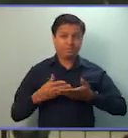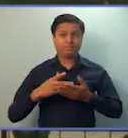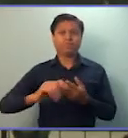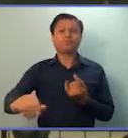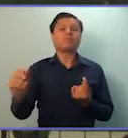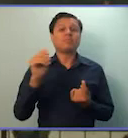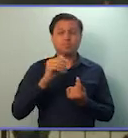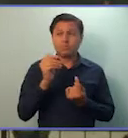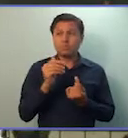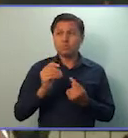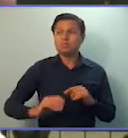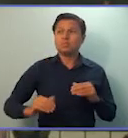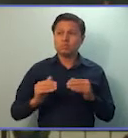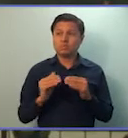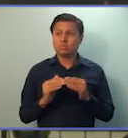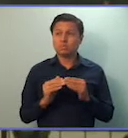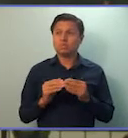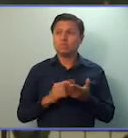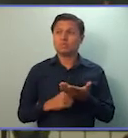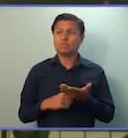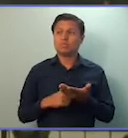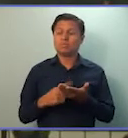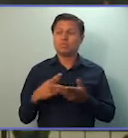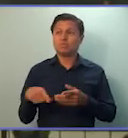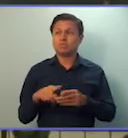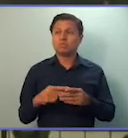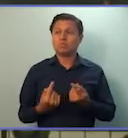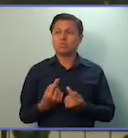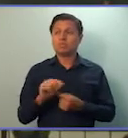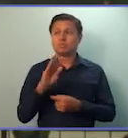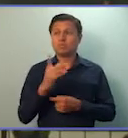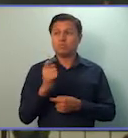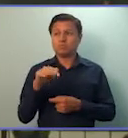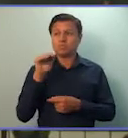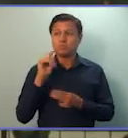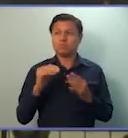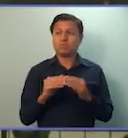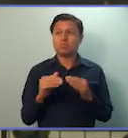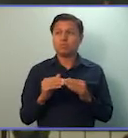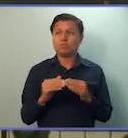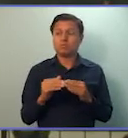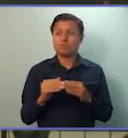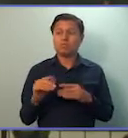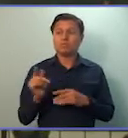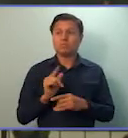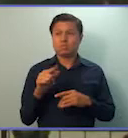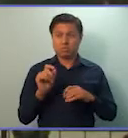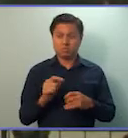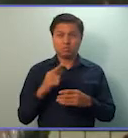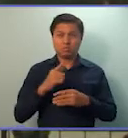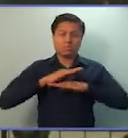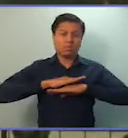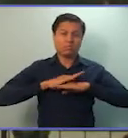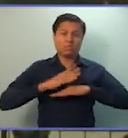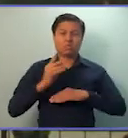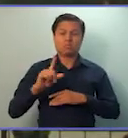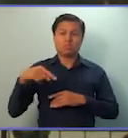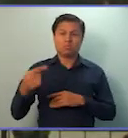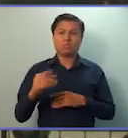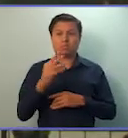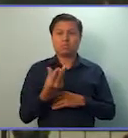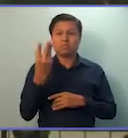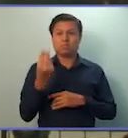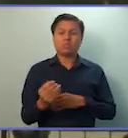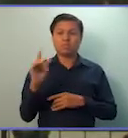capacitación para desempeñar el cargo es decir el 4 de marzo y además tiene permiso para descansar es decir